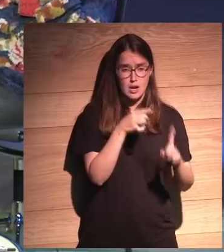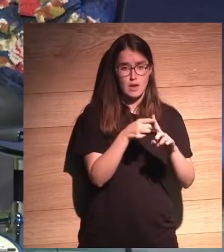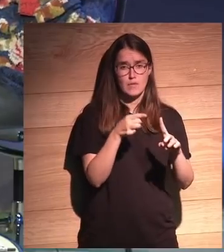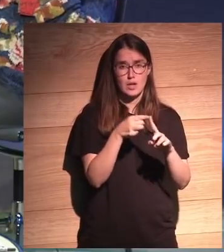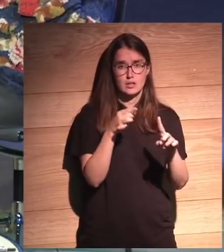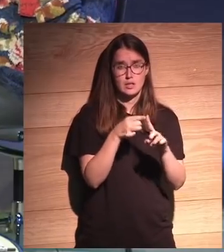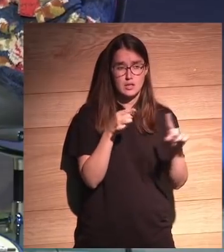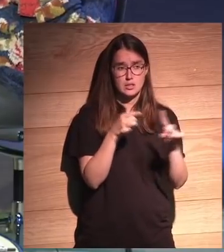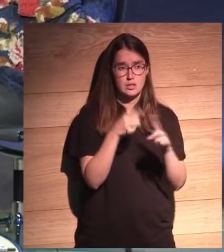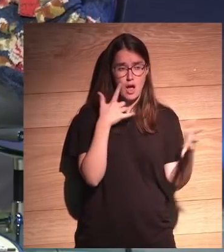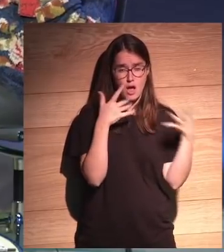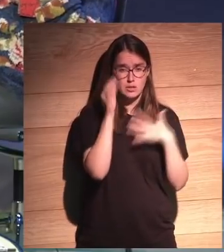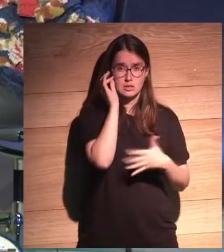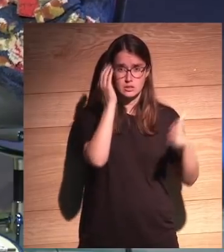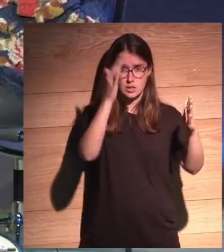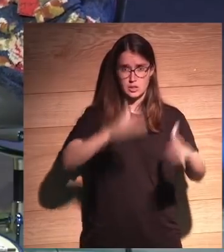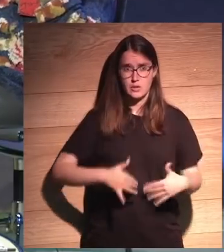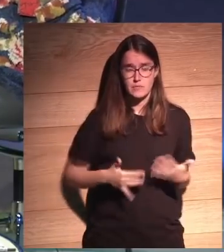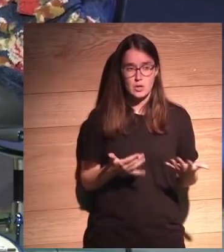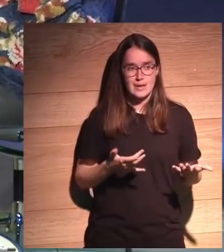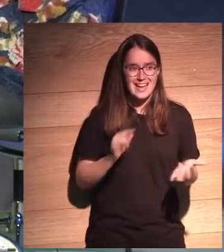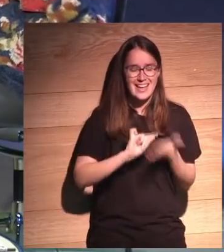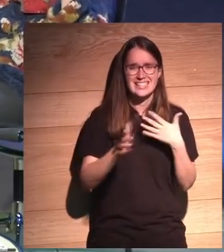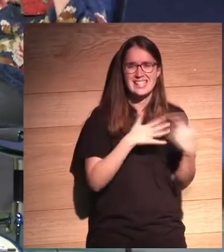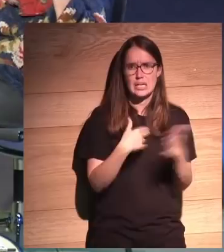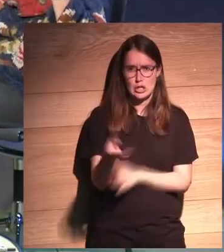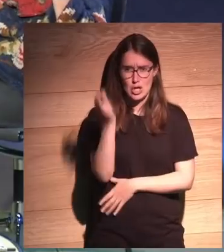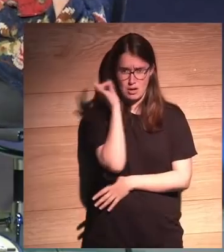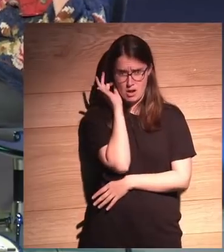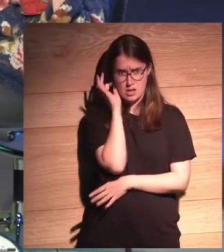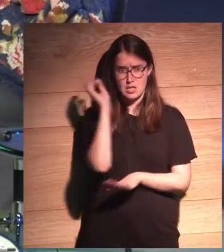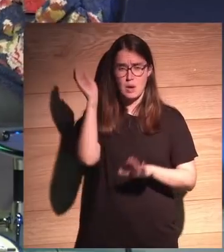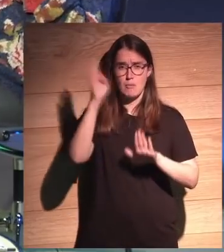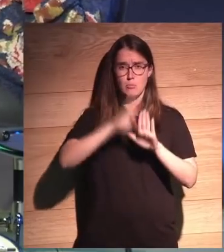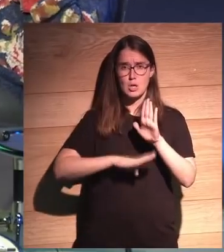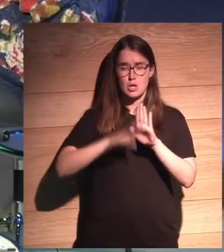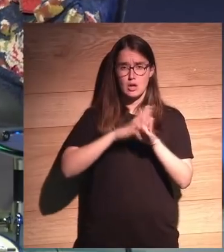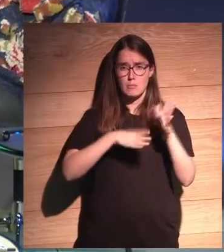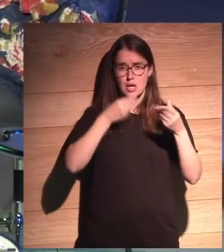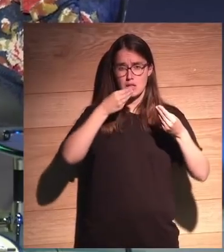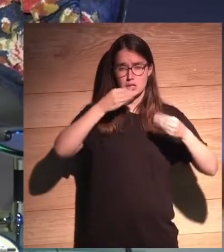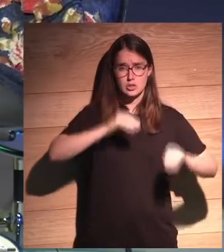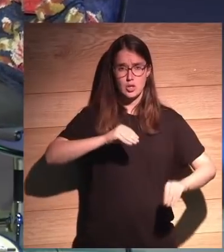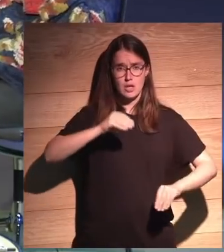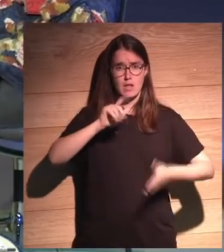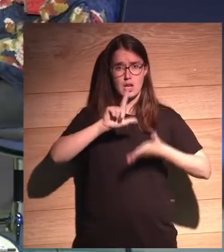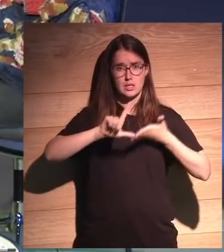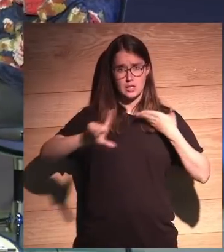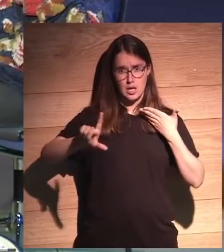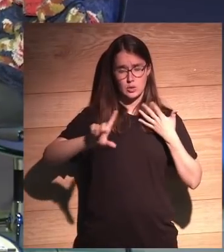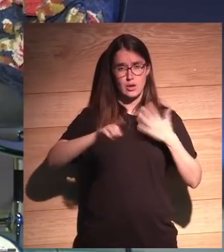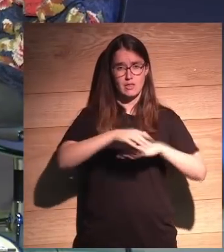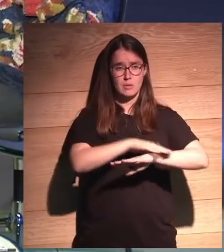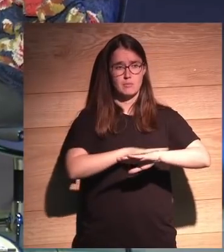referentes de artistas, escritoras. El programa de historia de la literatura